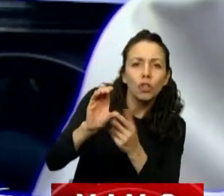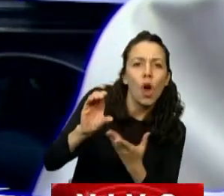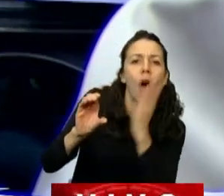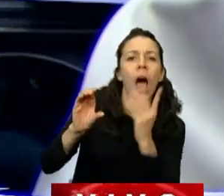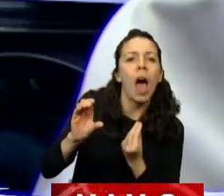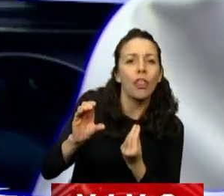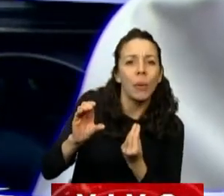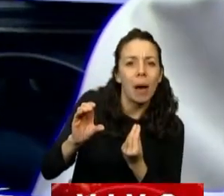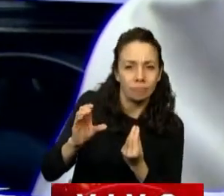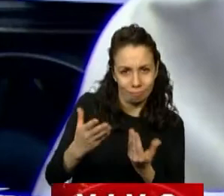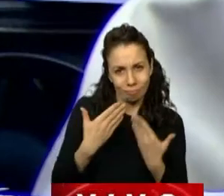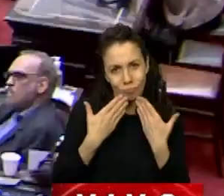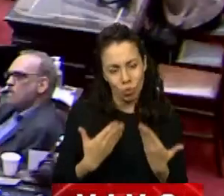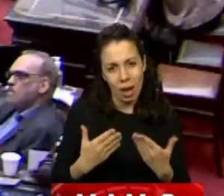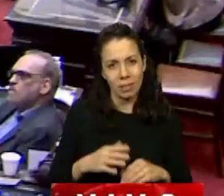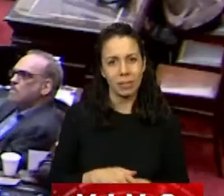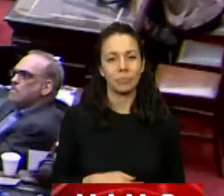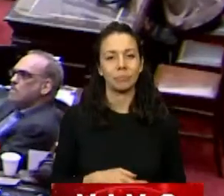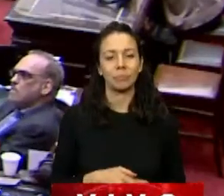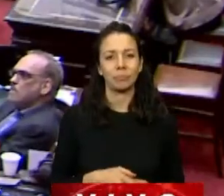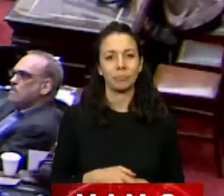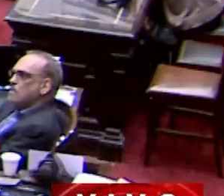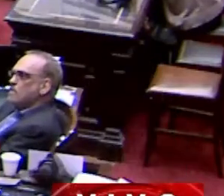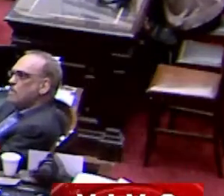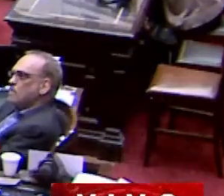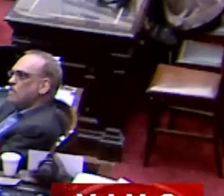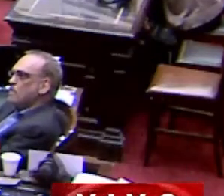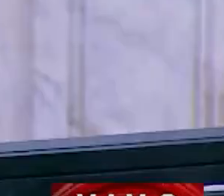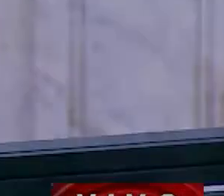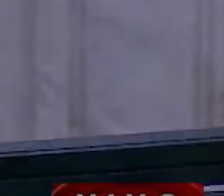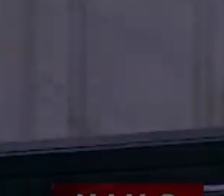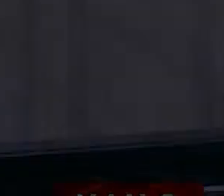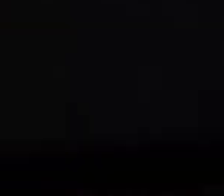Muchas gracias, señor presidente. Gracias, señora diputada.